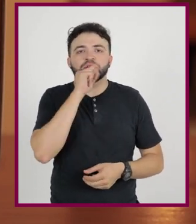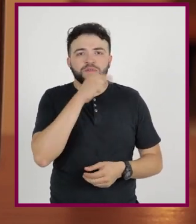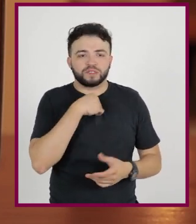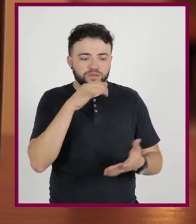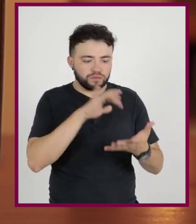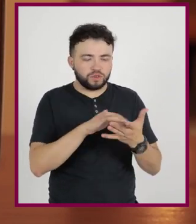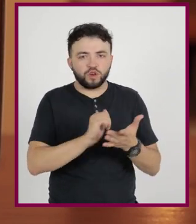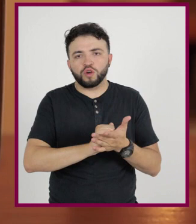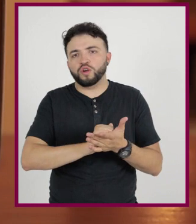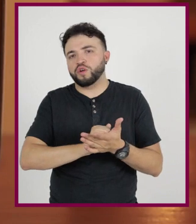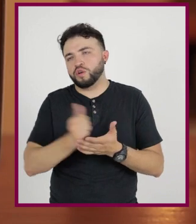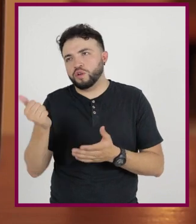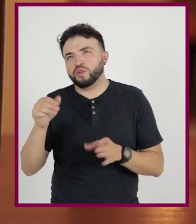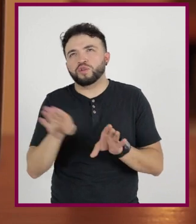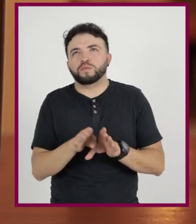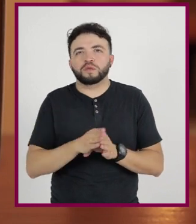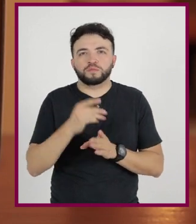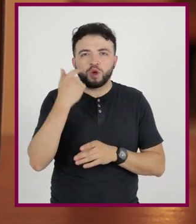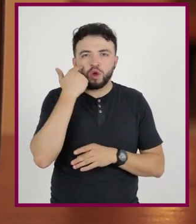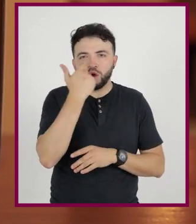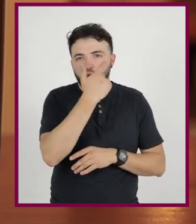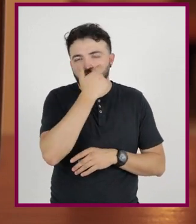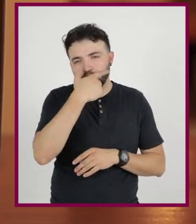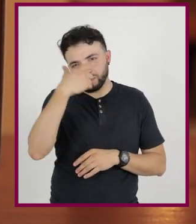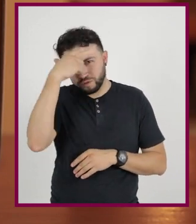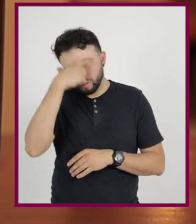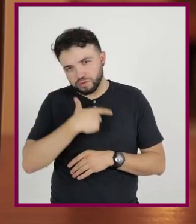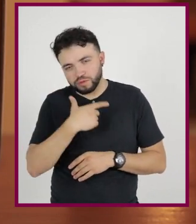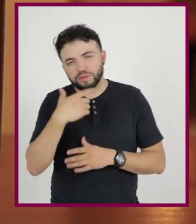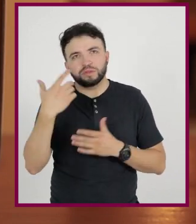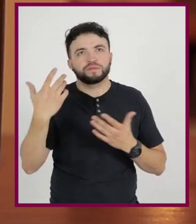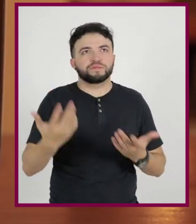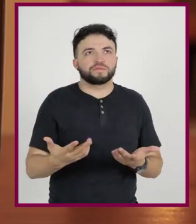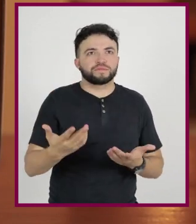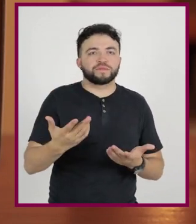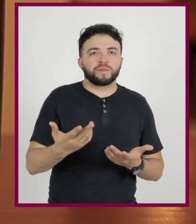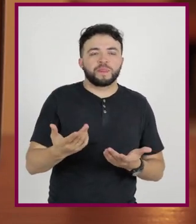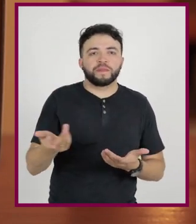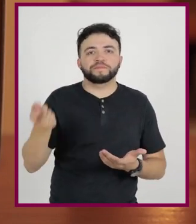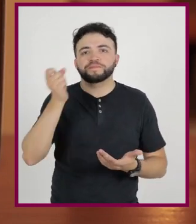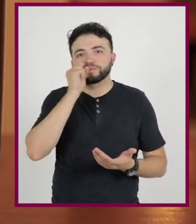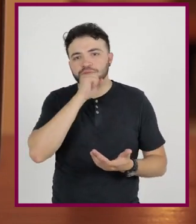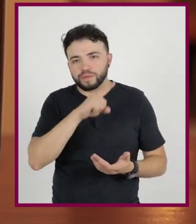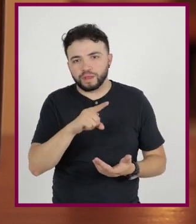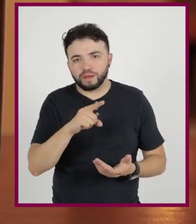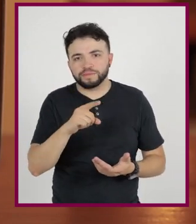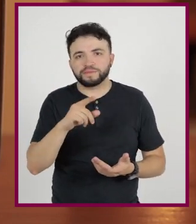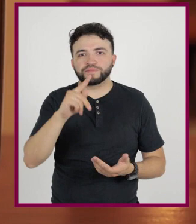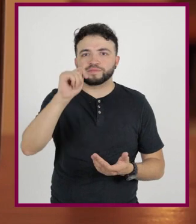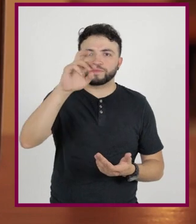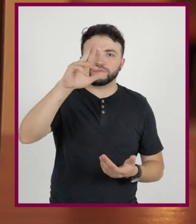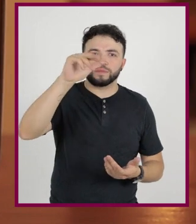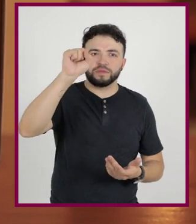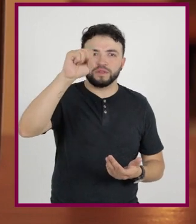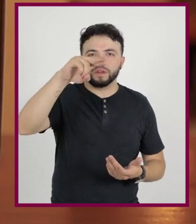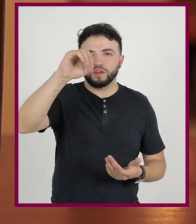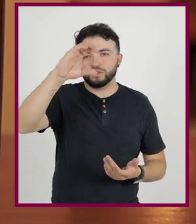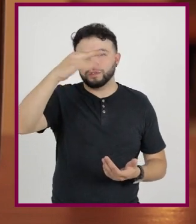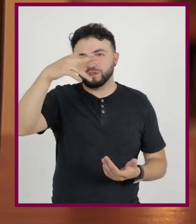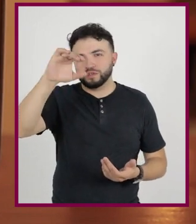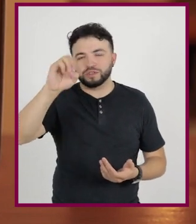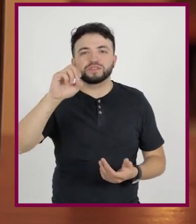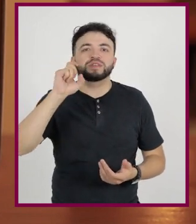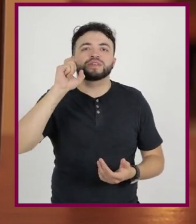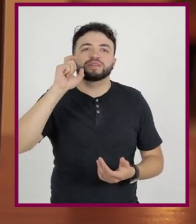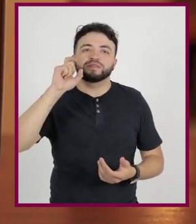mis favoritos. También he leído otros como Los Ojos de la Noche de Inés Garland o Los